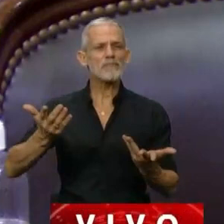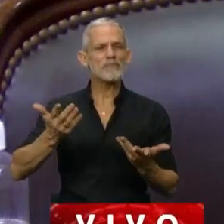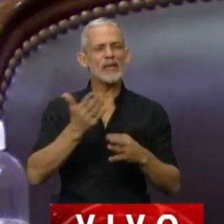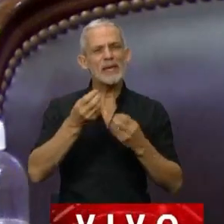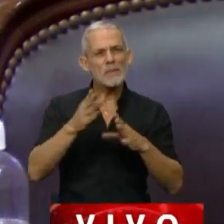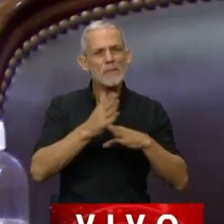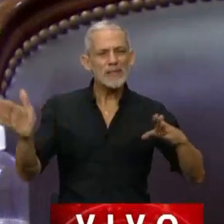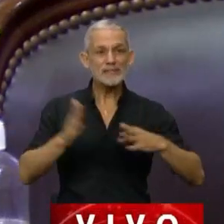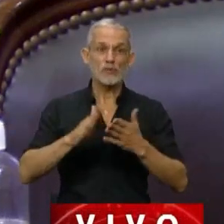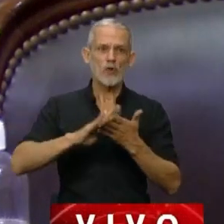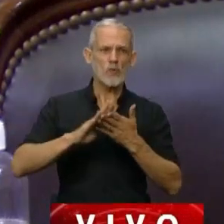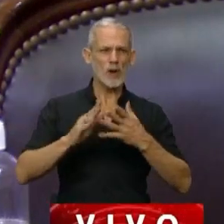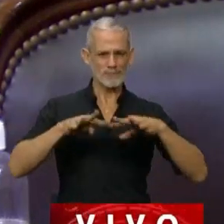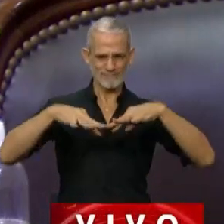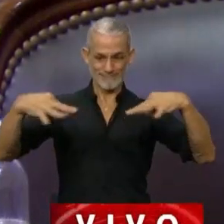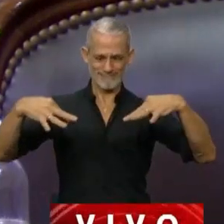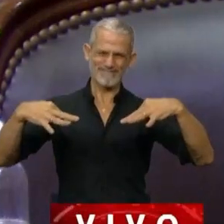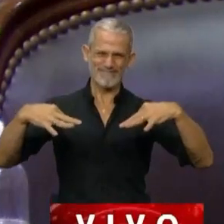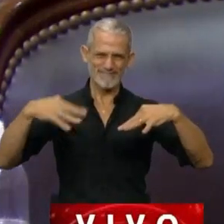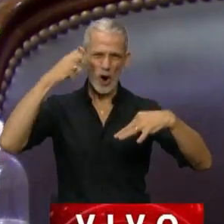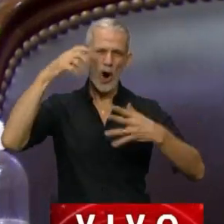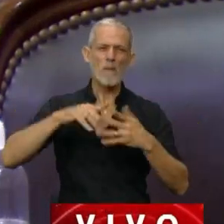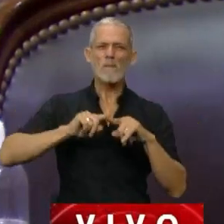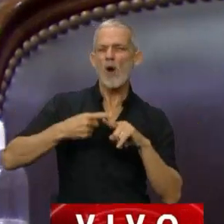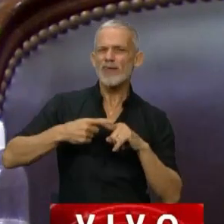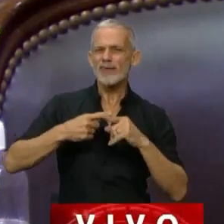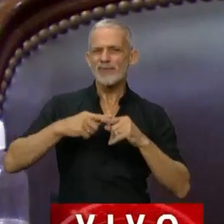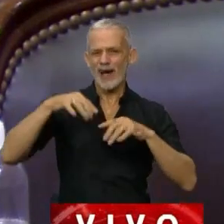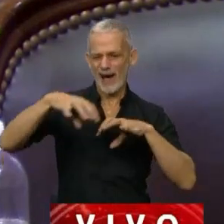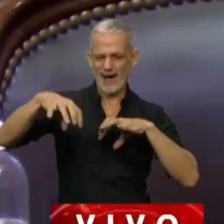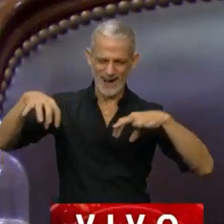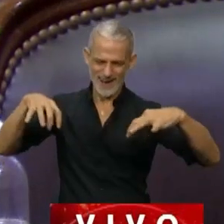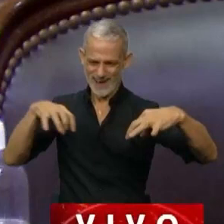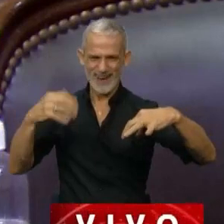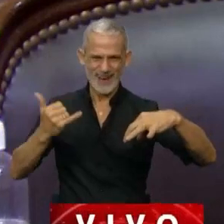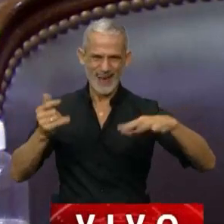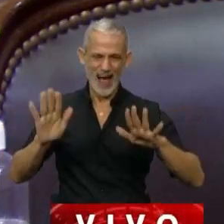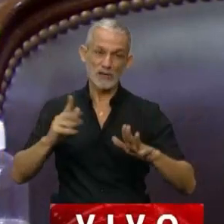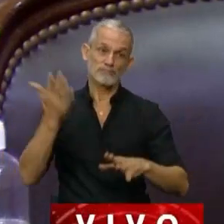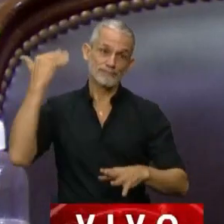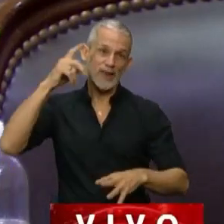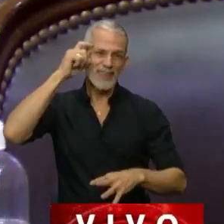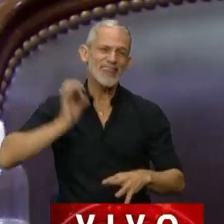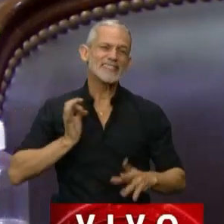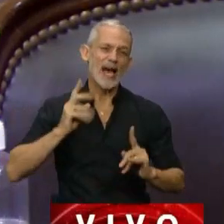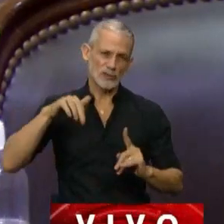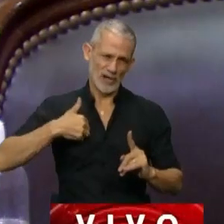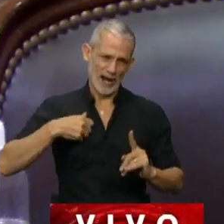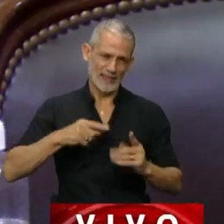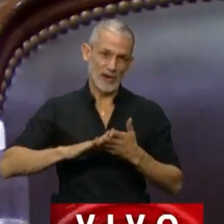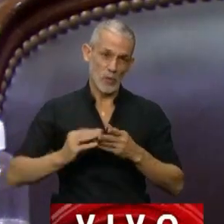partir de esta nueva composición política que tenemos hace más de 10 años en